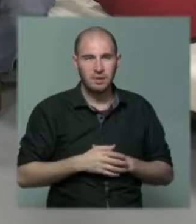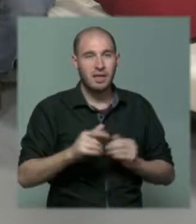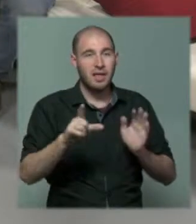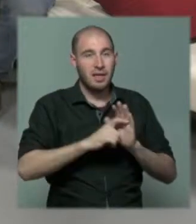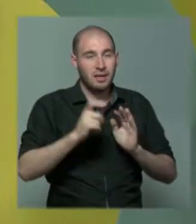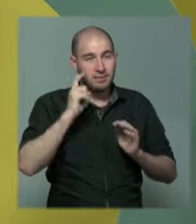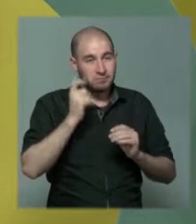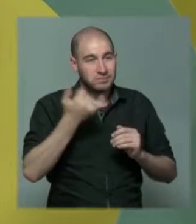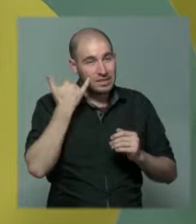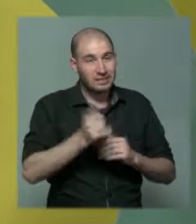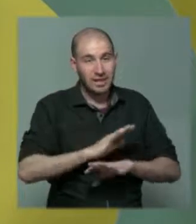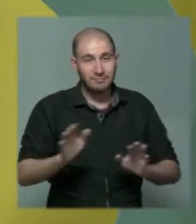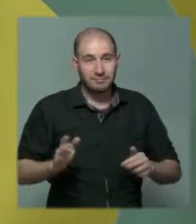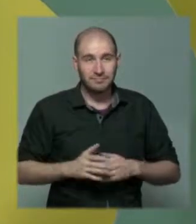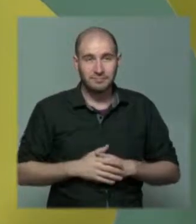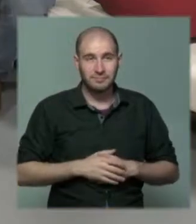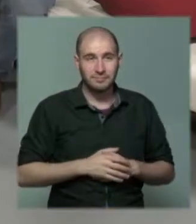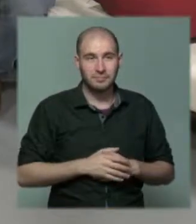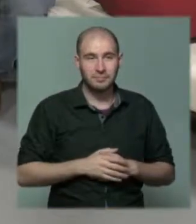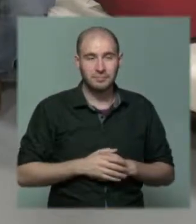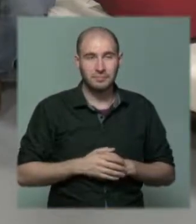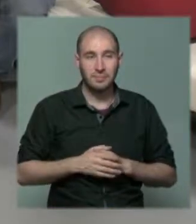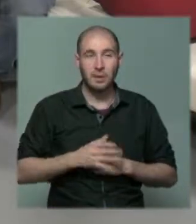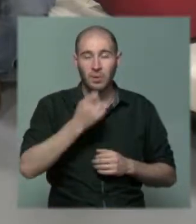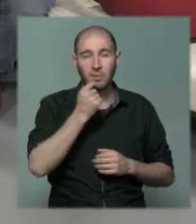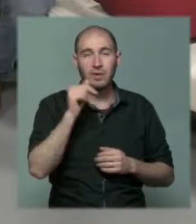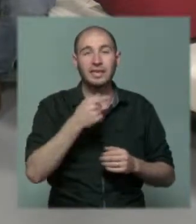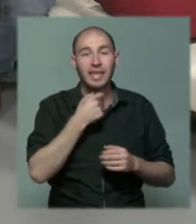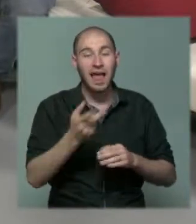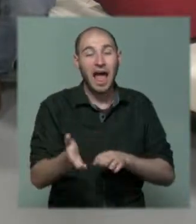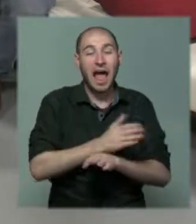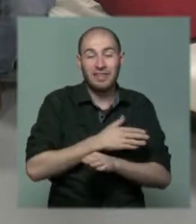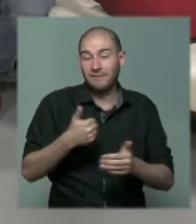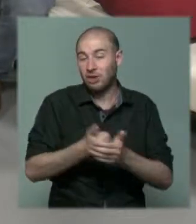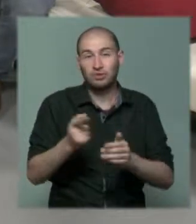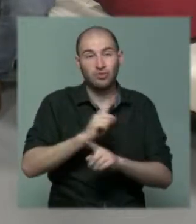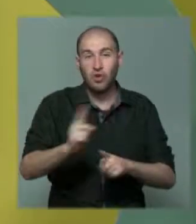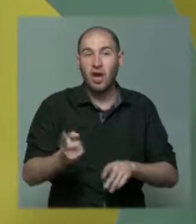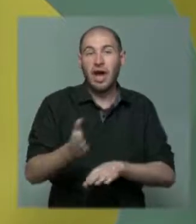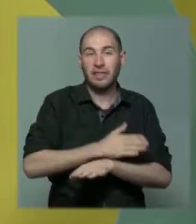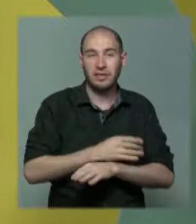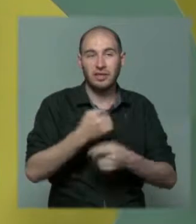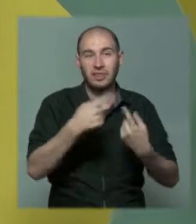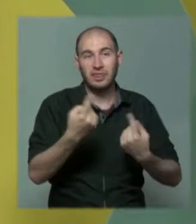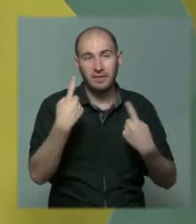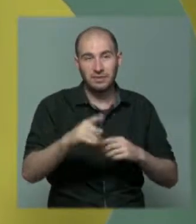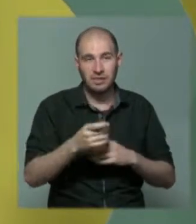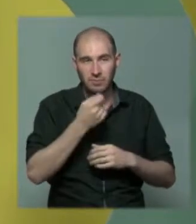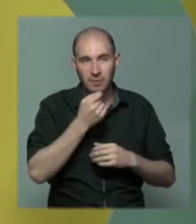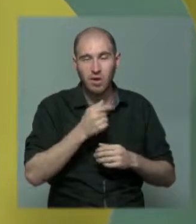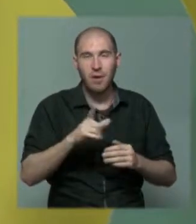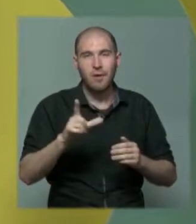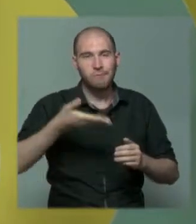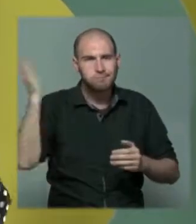ya se cometió. Sí, totalmente, estamos hablando de... Si uno lo que quiere es evitar la agresión sexual, bueno, una cosa es que llegue el peso de la